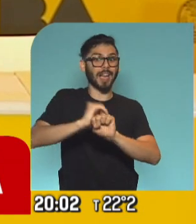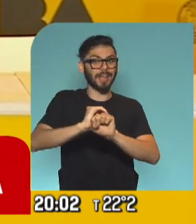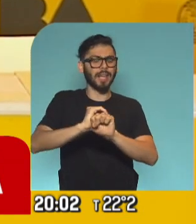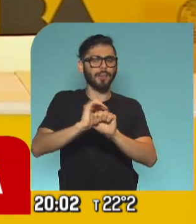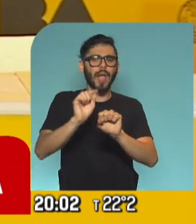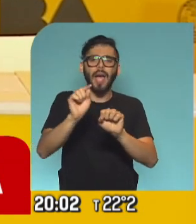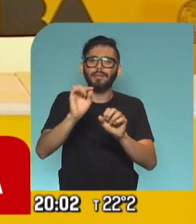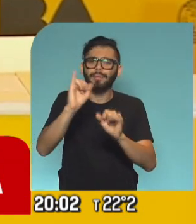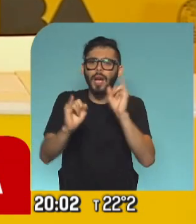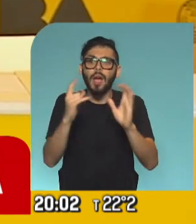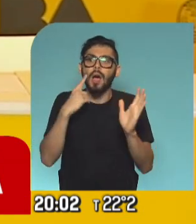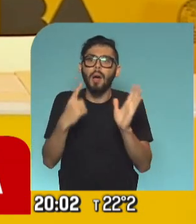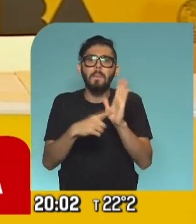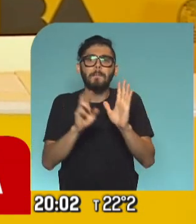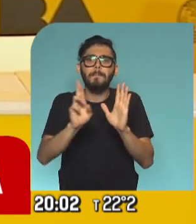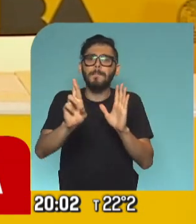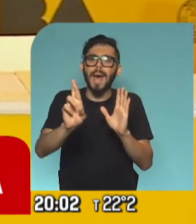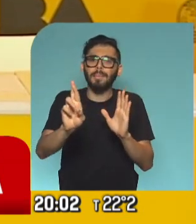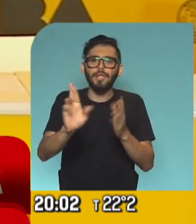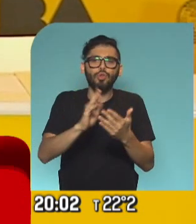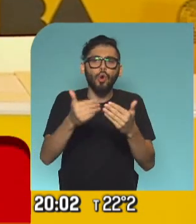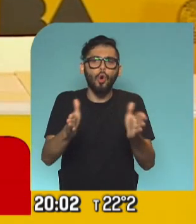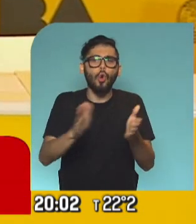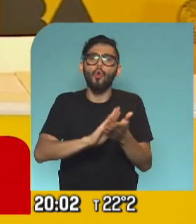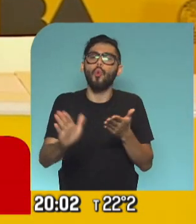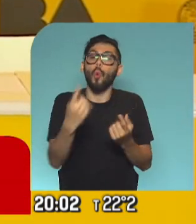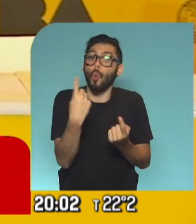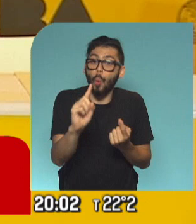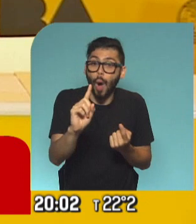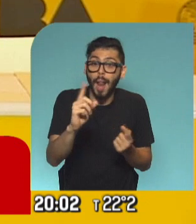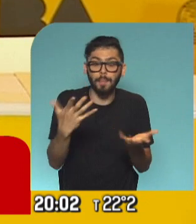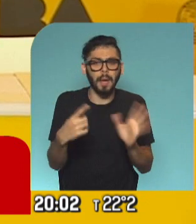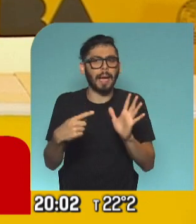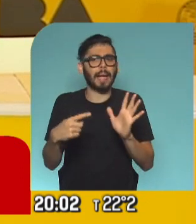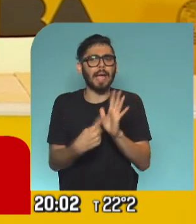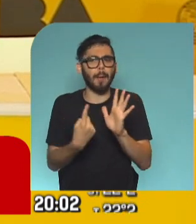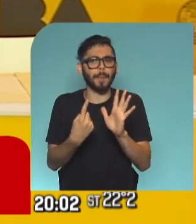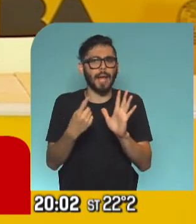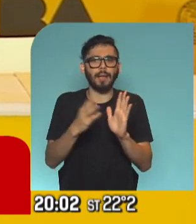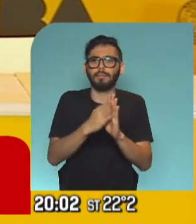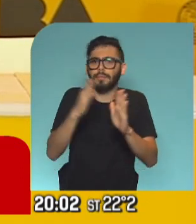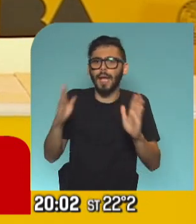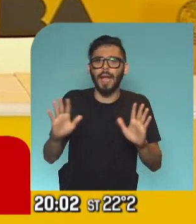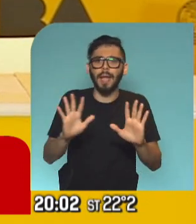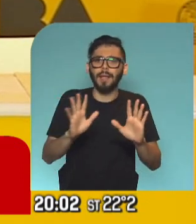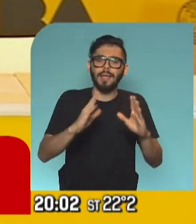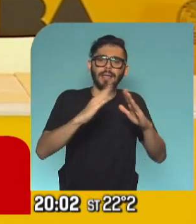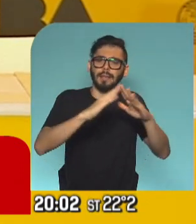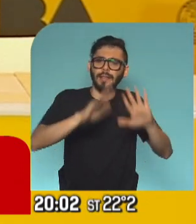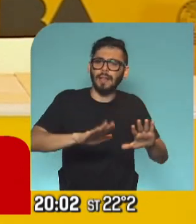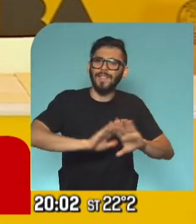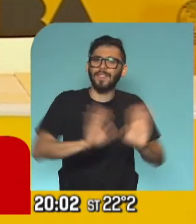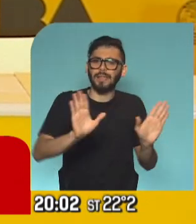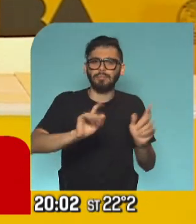Nuevos permisos. ¿Qué implica para la Ciudad de Buenos Aires el paso de aislamiento a distanciamiento? Sabemos que